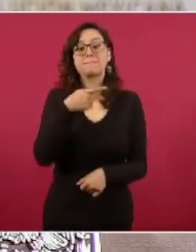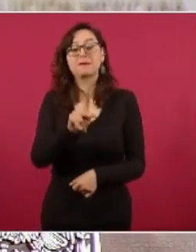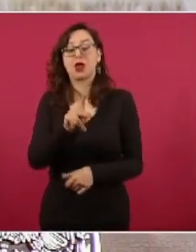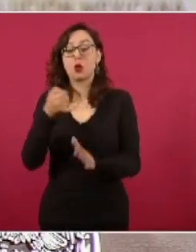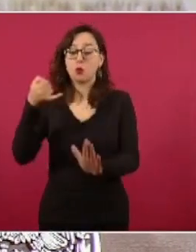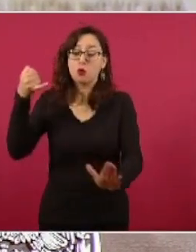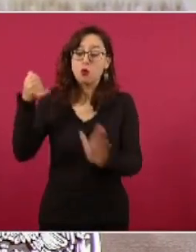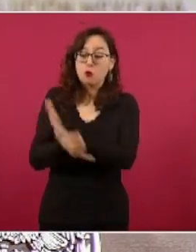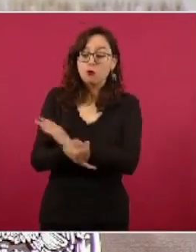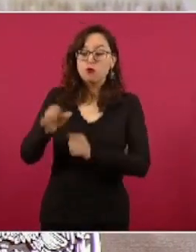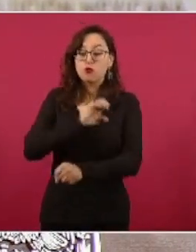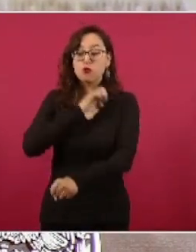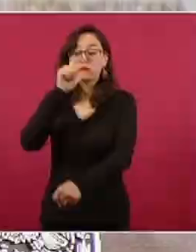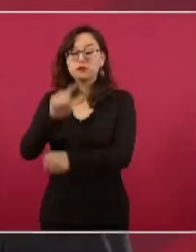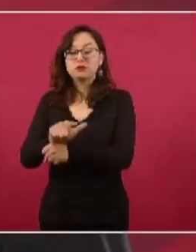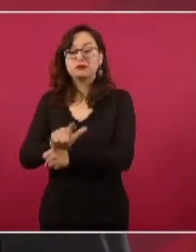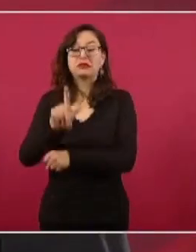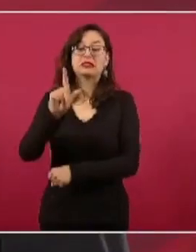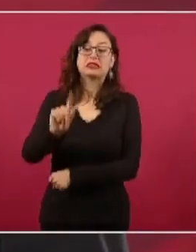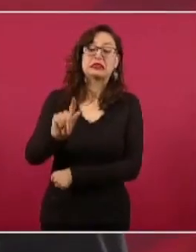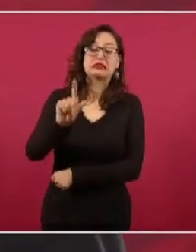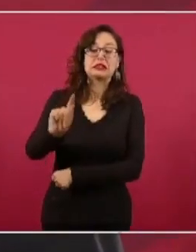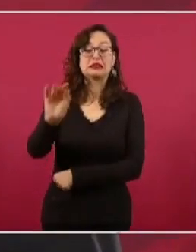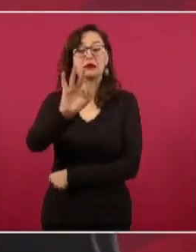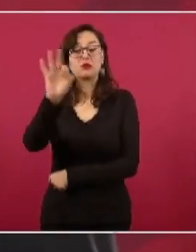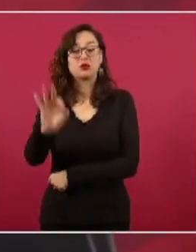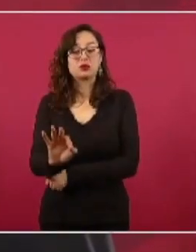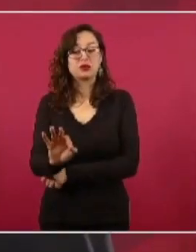78%, médicos generales y ya 100,